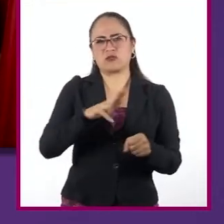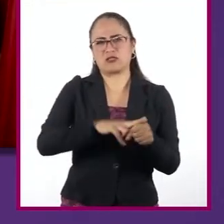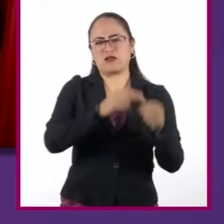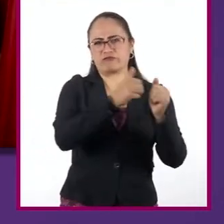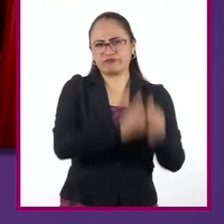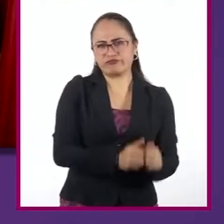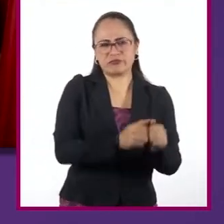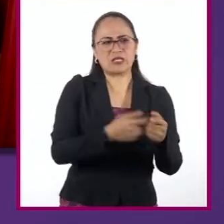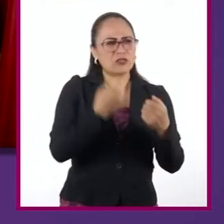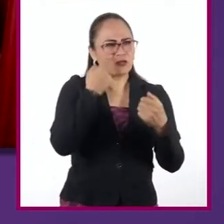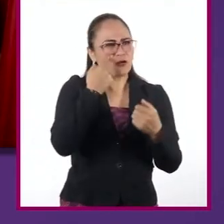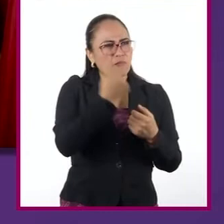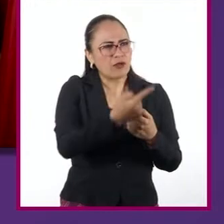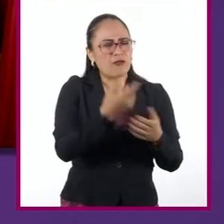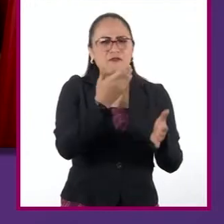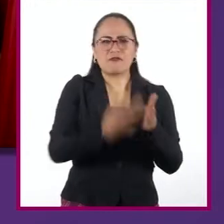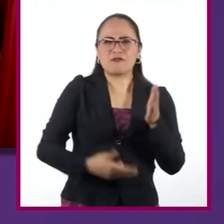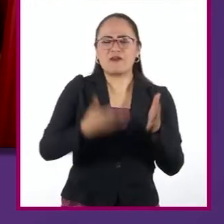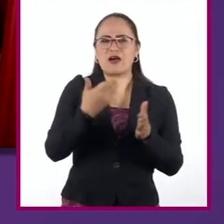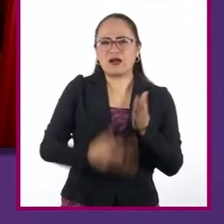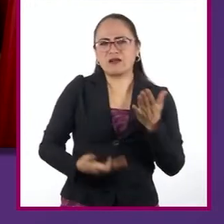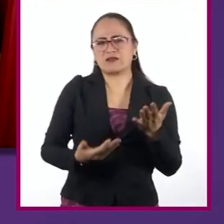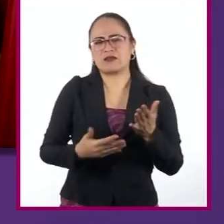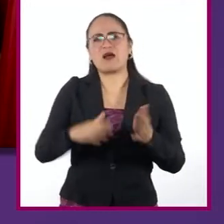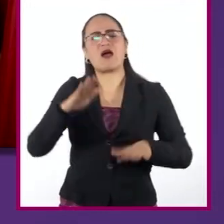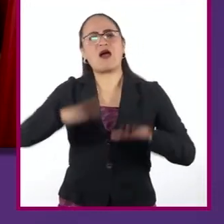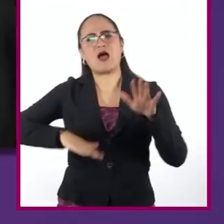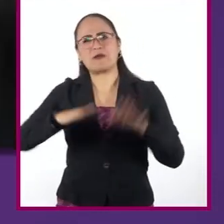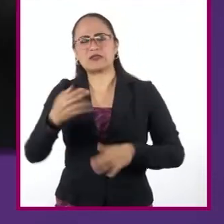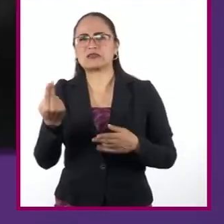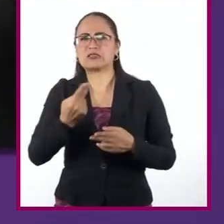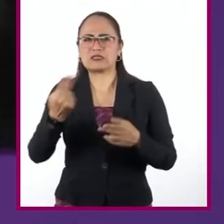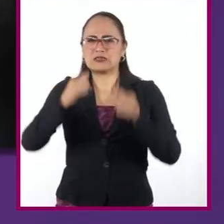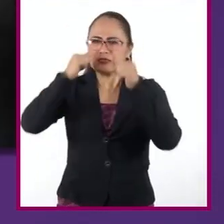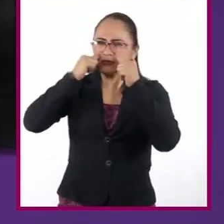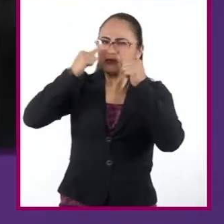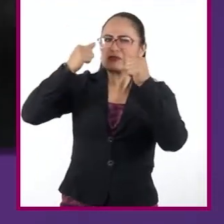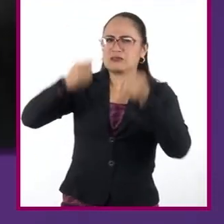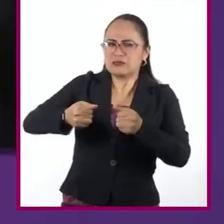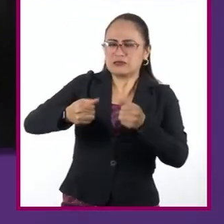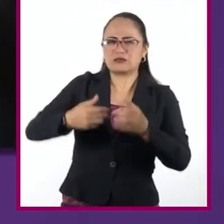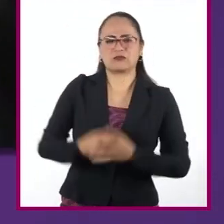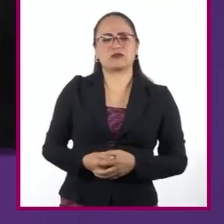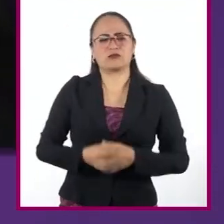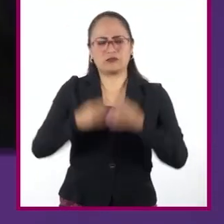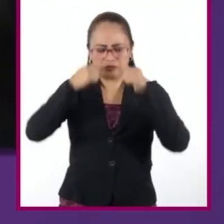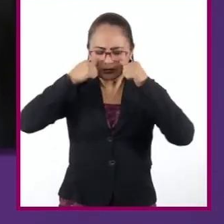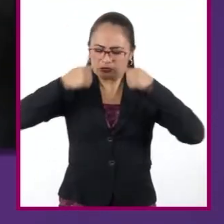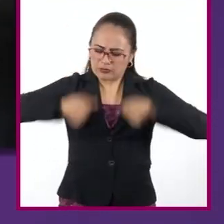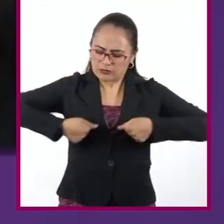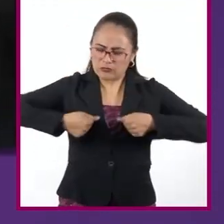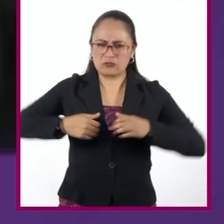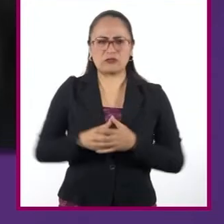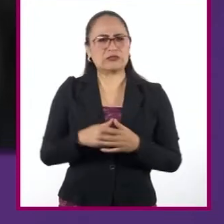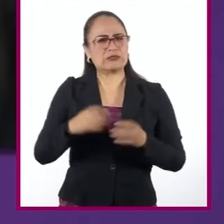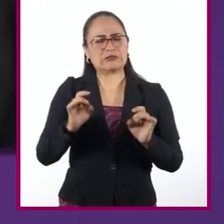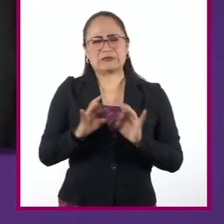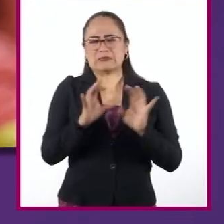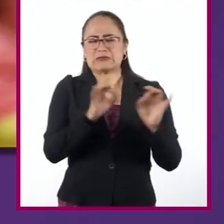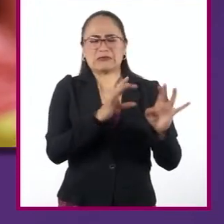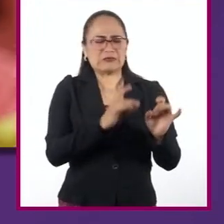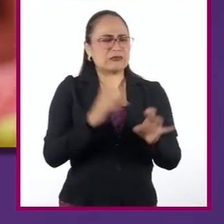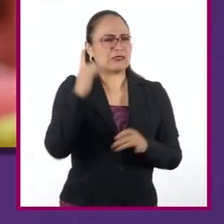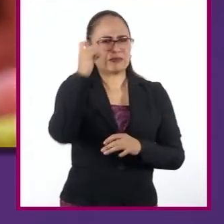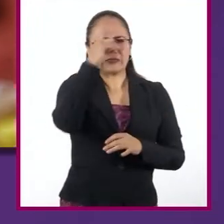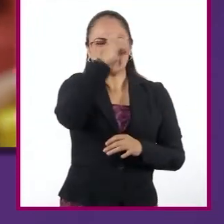hacía falta, que a veces necesitas que alguien te escuche, que alguien esté contigo en momentos muy difíciles